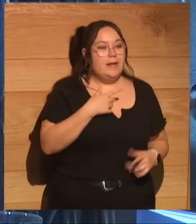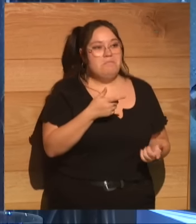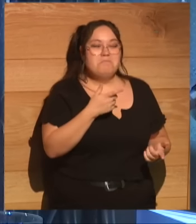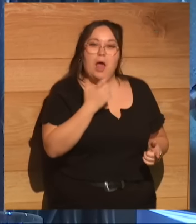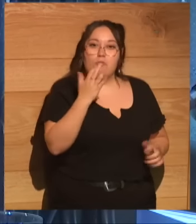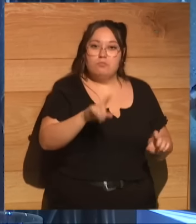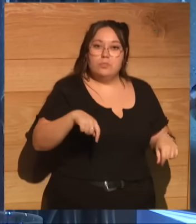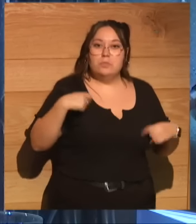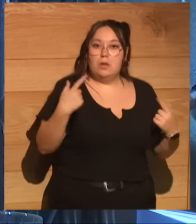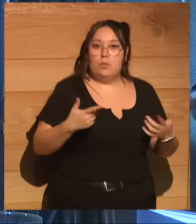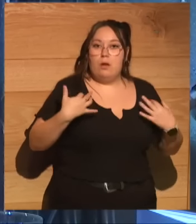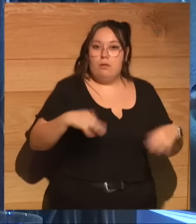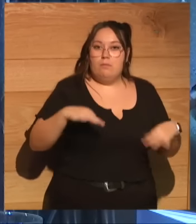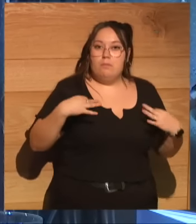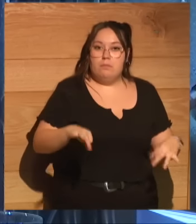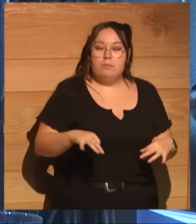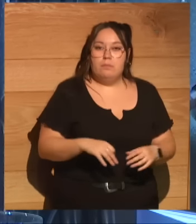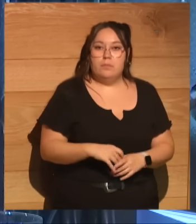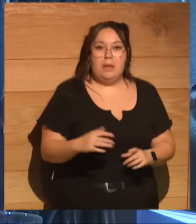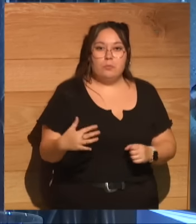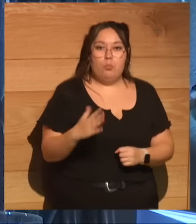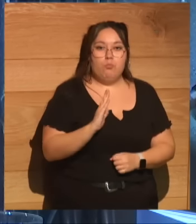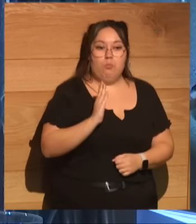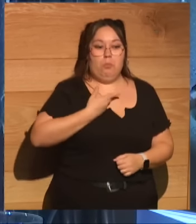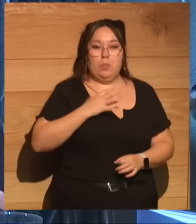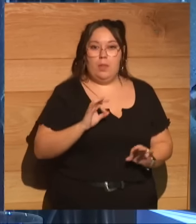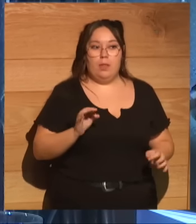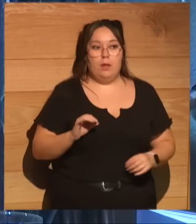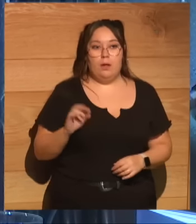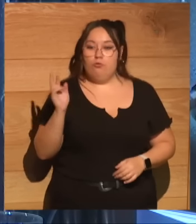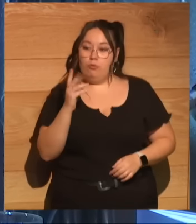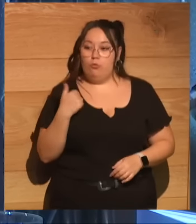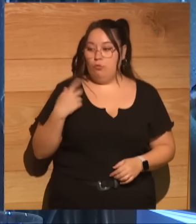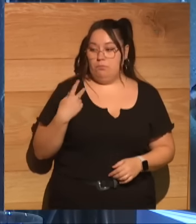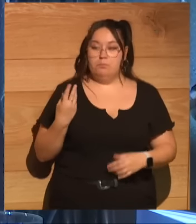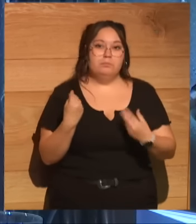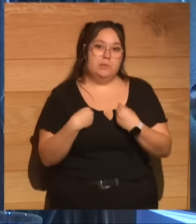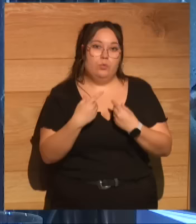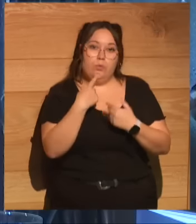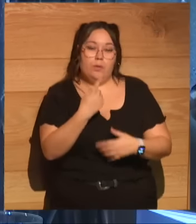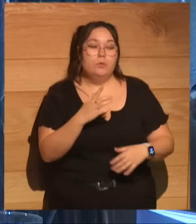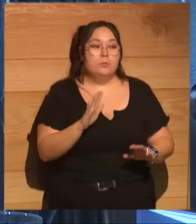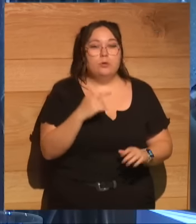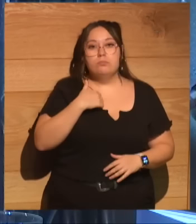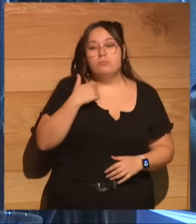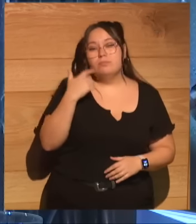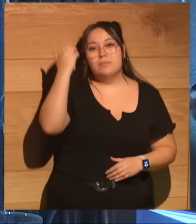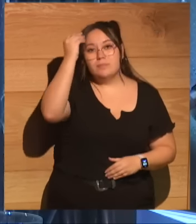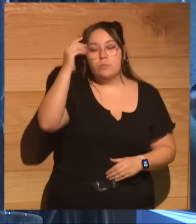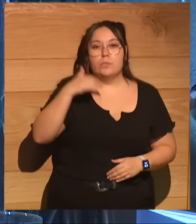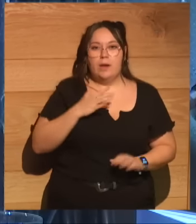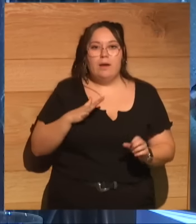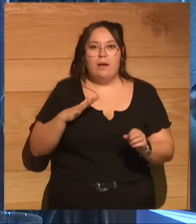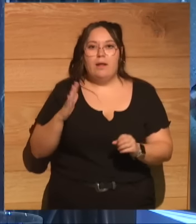muchísima naturalidad, no con impacto. O sea, quiero decir que al final Rodrigo y yo estábamos diciendo lo mismo. Lo único que yo creo es que sí que le